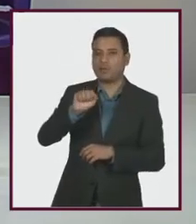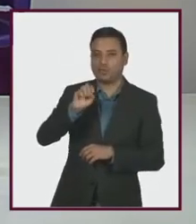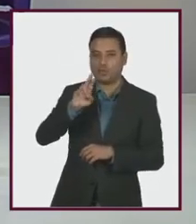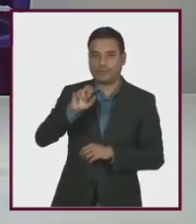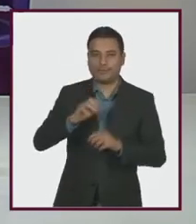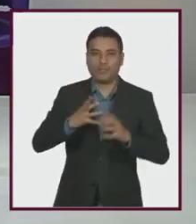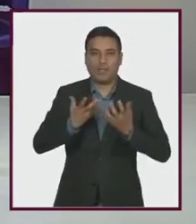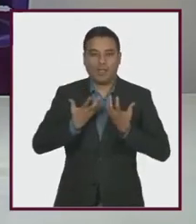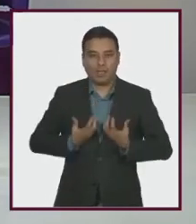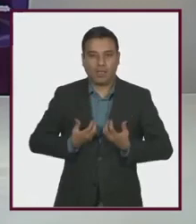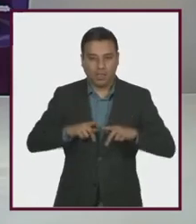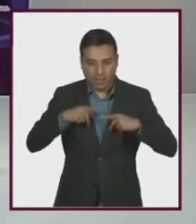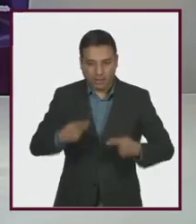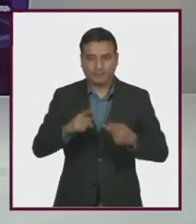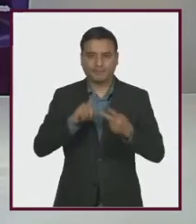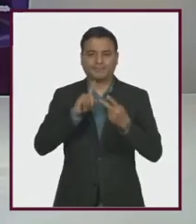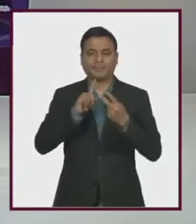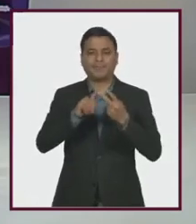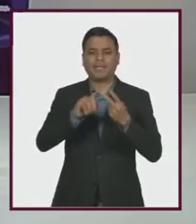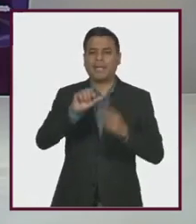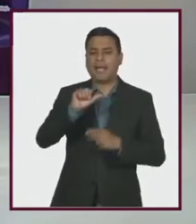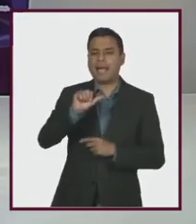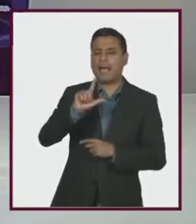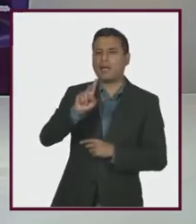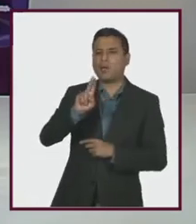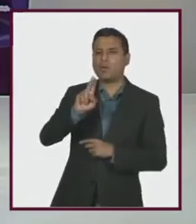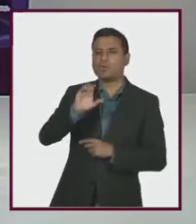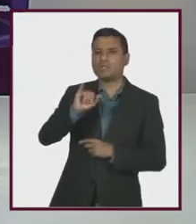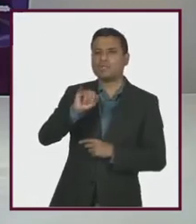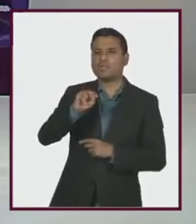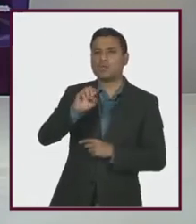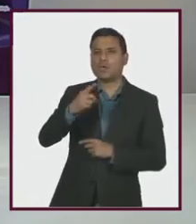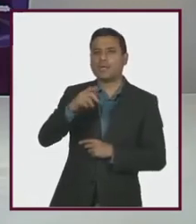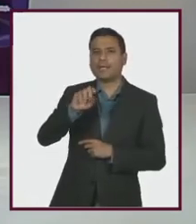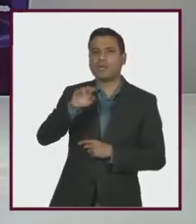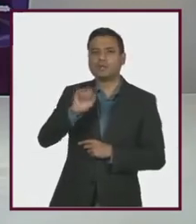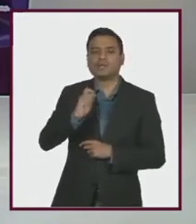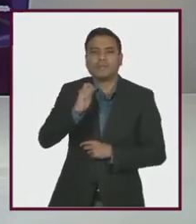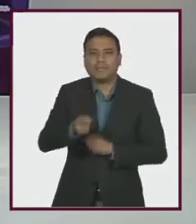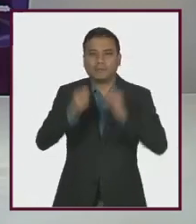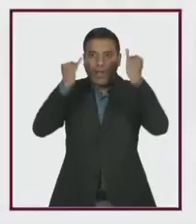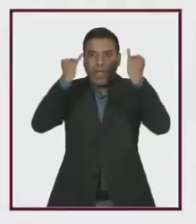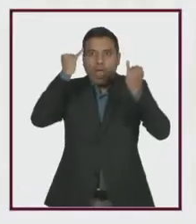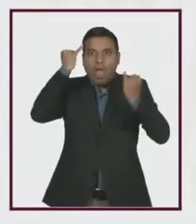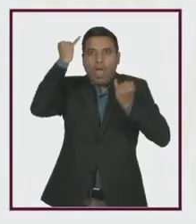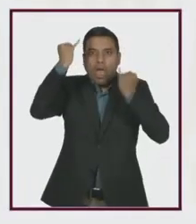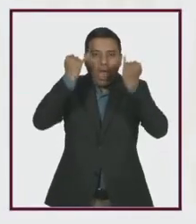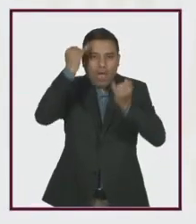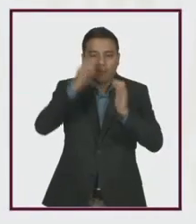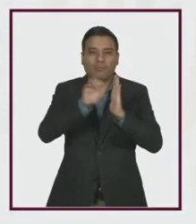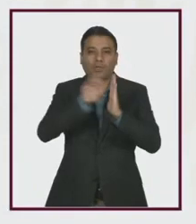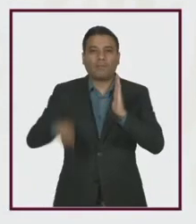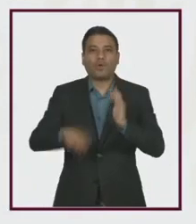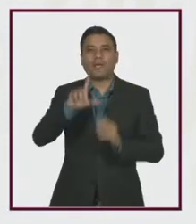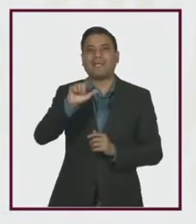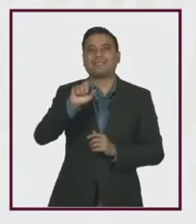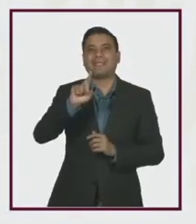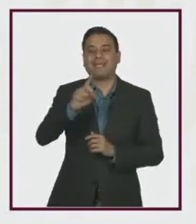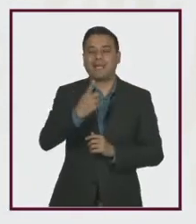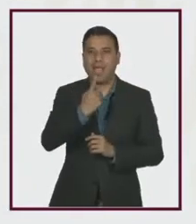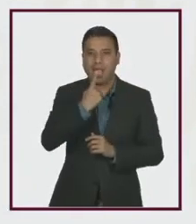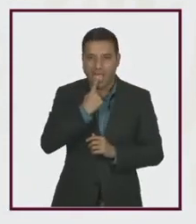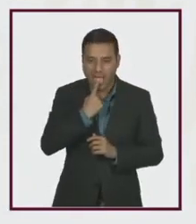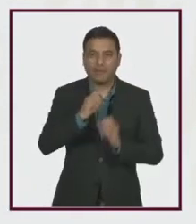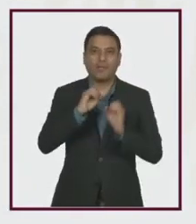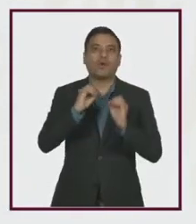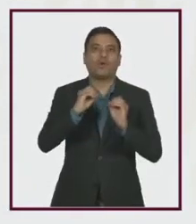alucinógenos, pues su nombre lo dice, ¿no? Son las sustancias que nos hacen alucinar y que pueden ser como el famoso LSD, los hongos